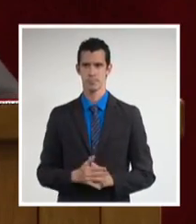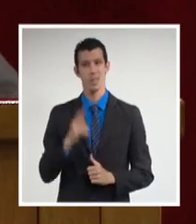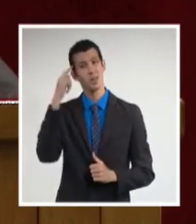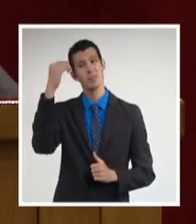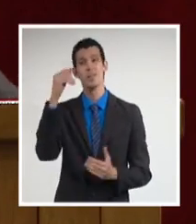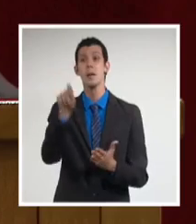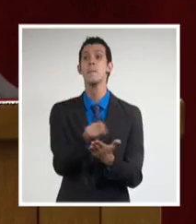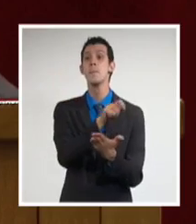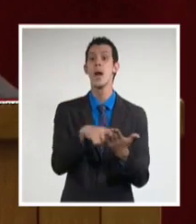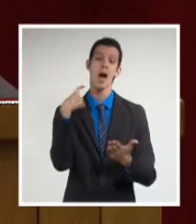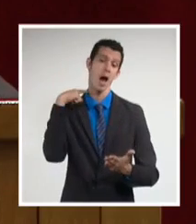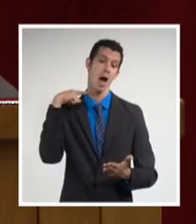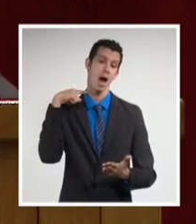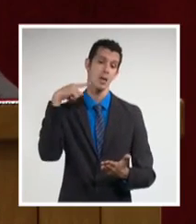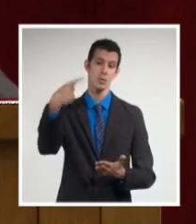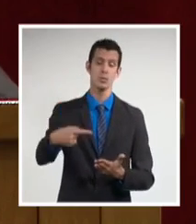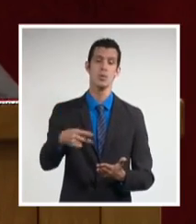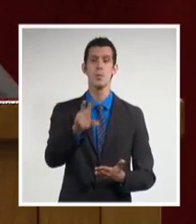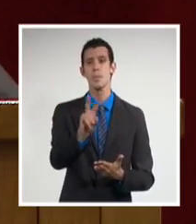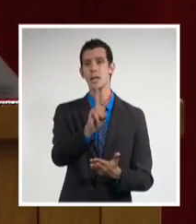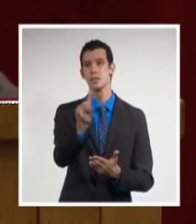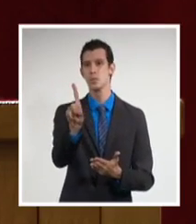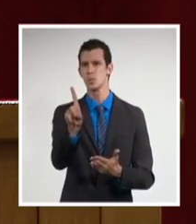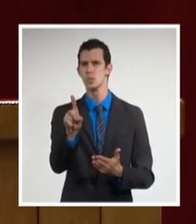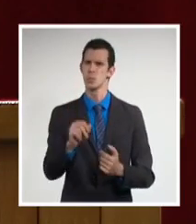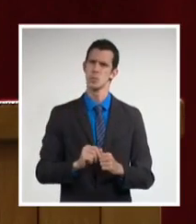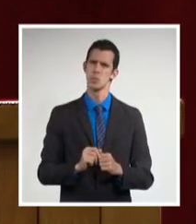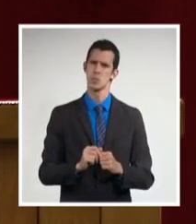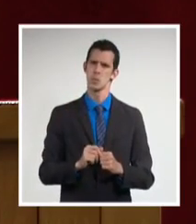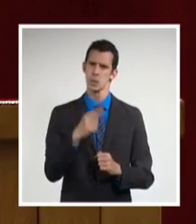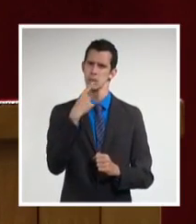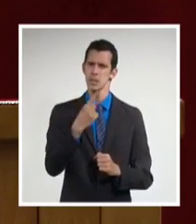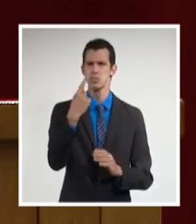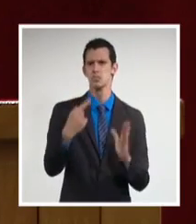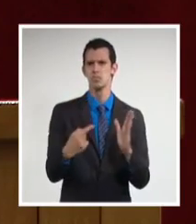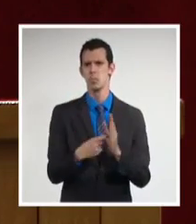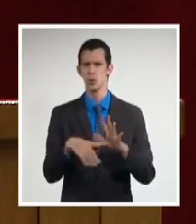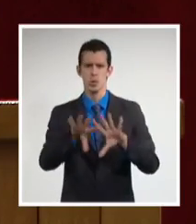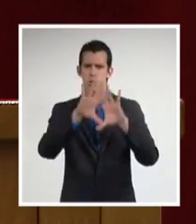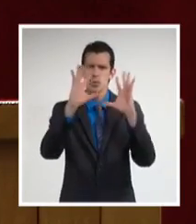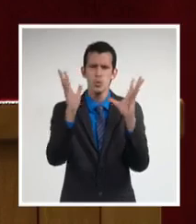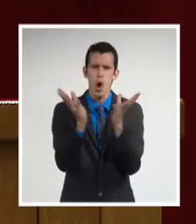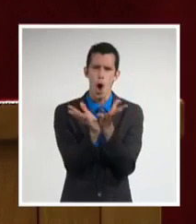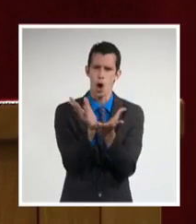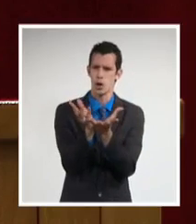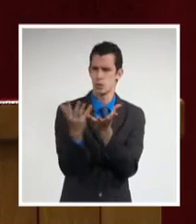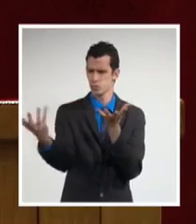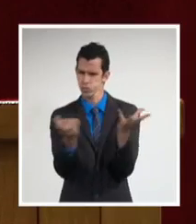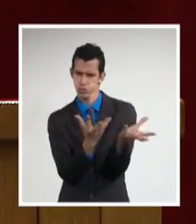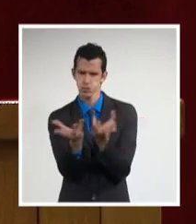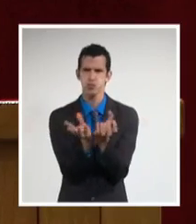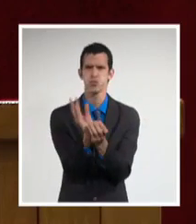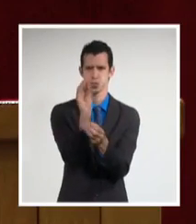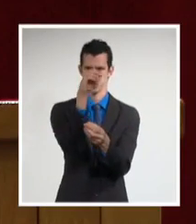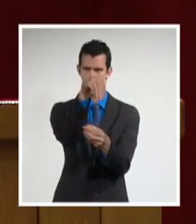2021 se alcance un crecimiento del Producto Interno Bruto a precios constantes en el entorno del